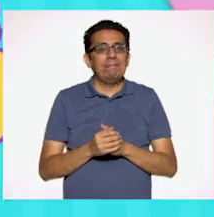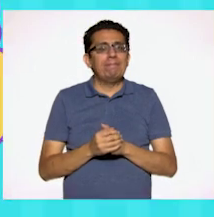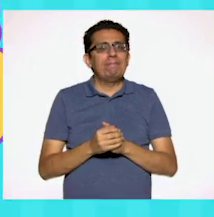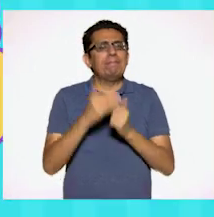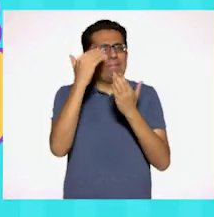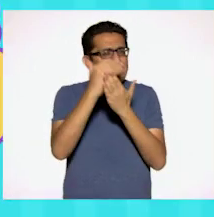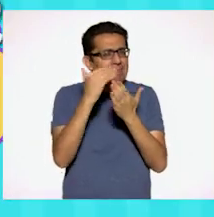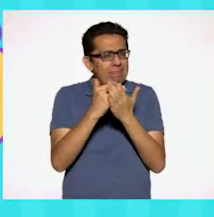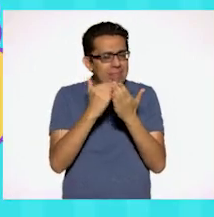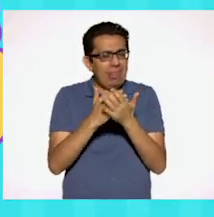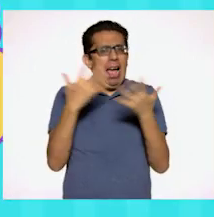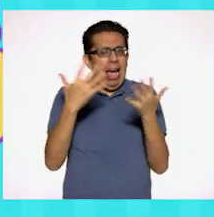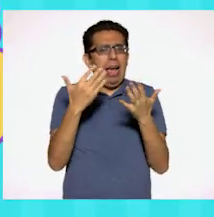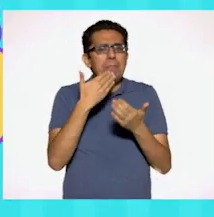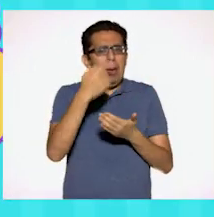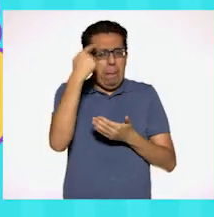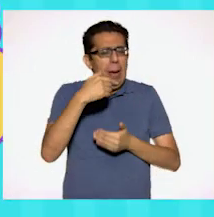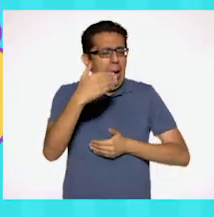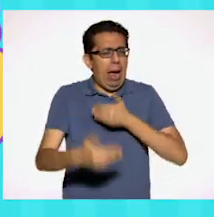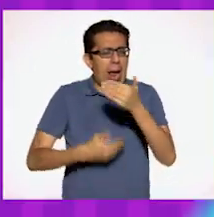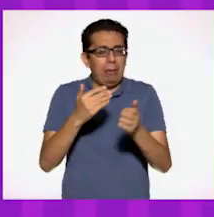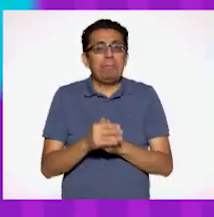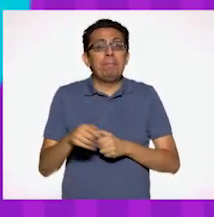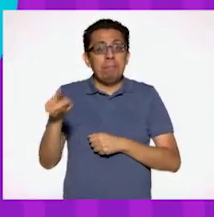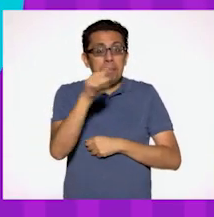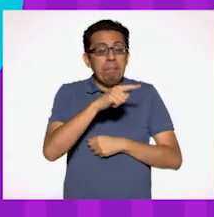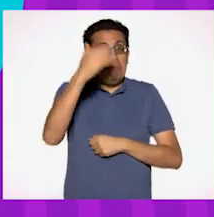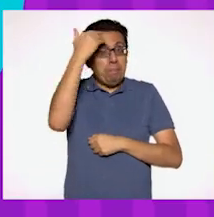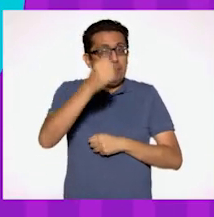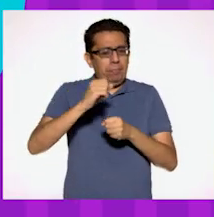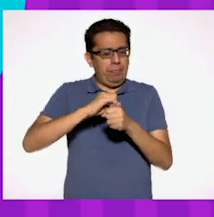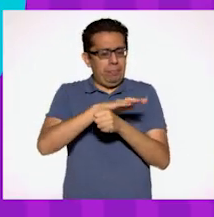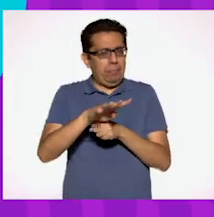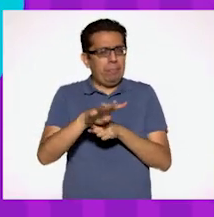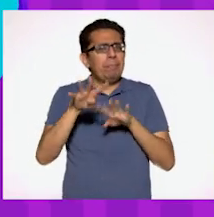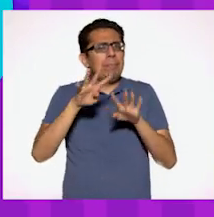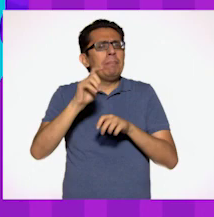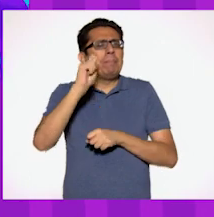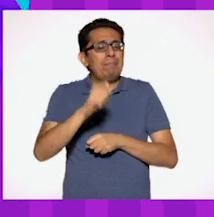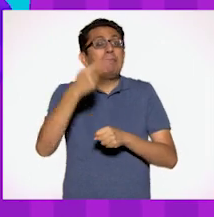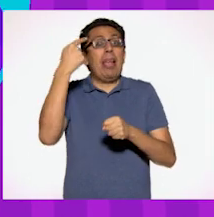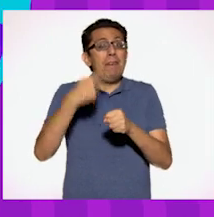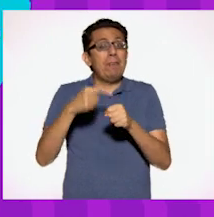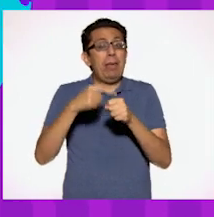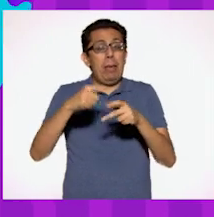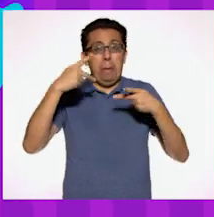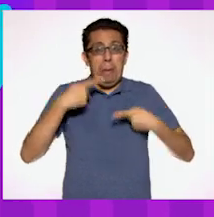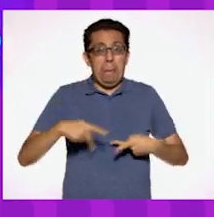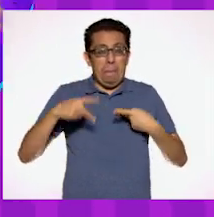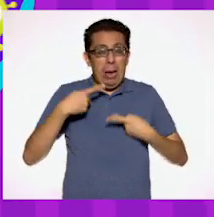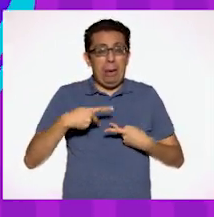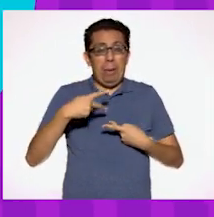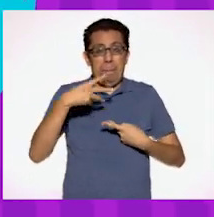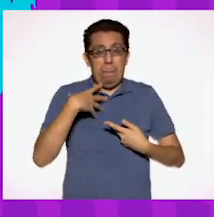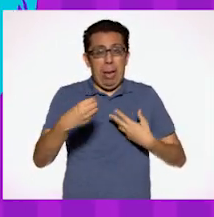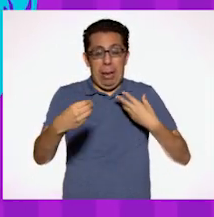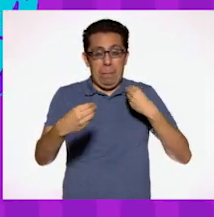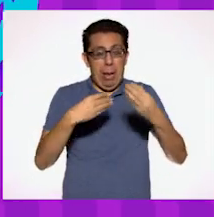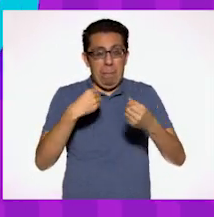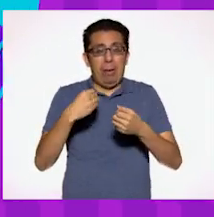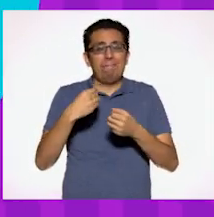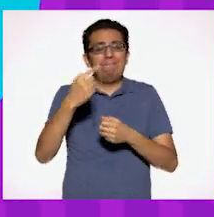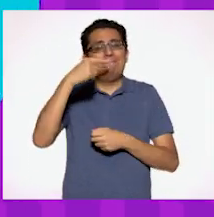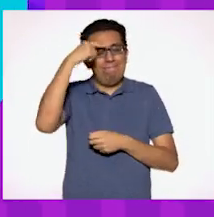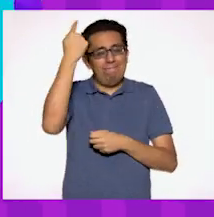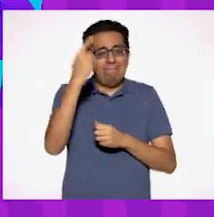Buenas prácticas para seguir adelante. Como todos sabemos, la COVID-19 es una enfermedad que se contagia muy fácilmente entre las